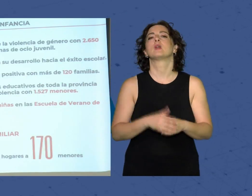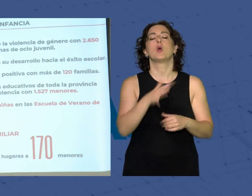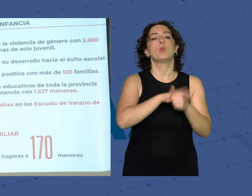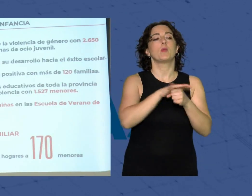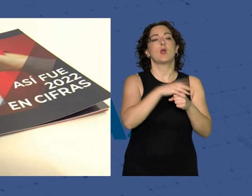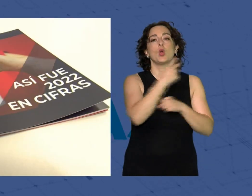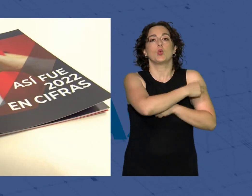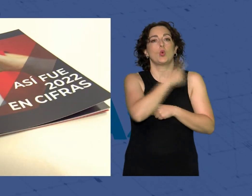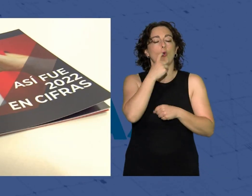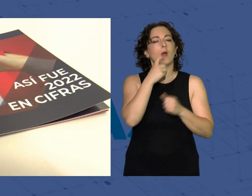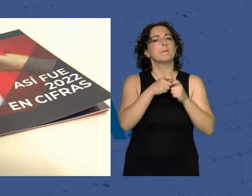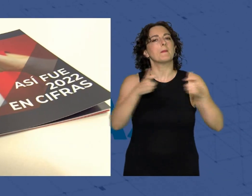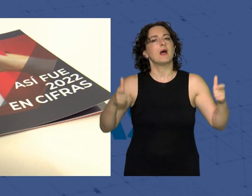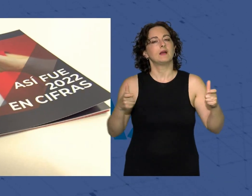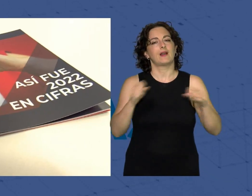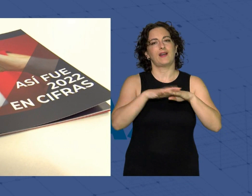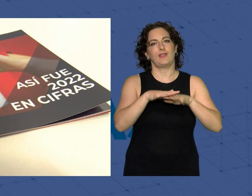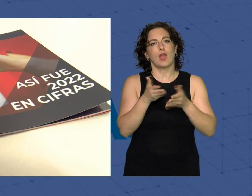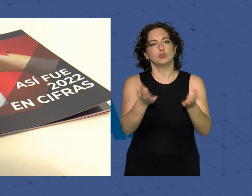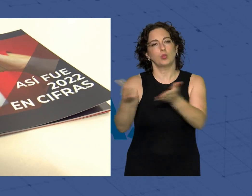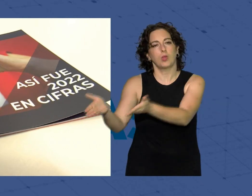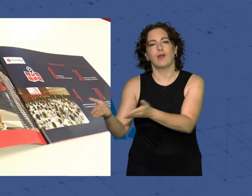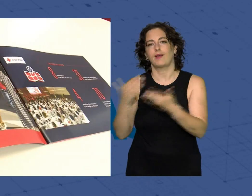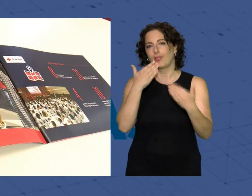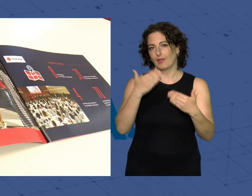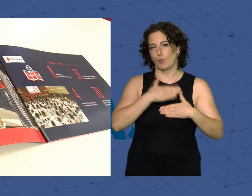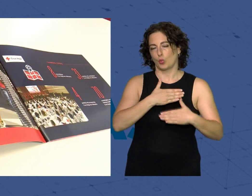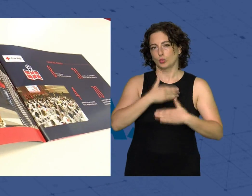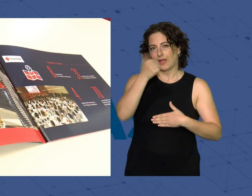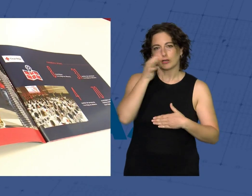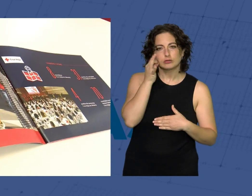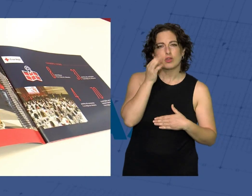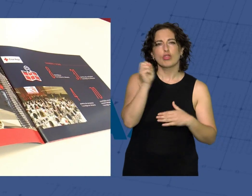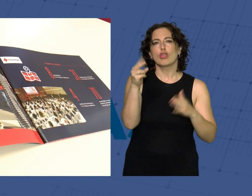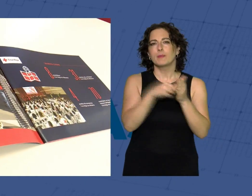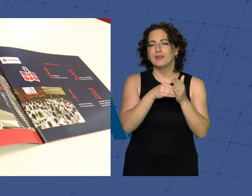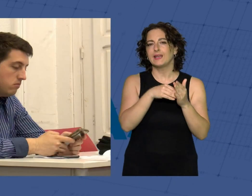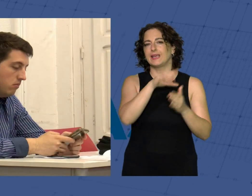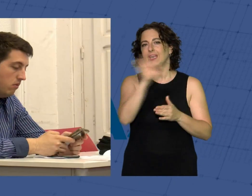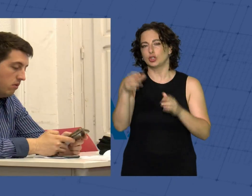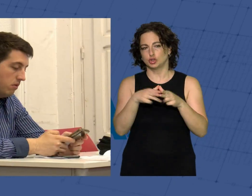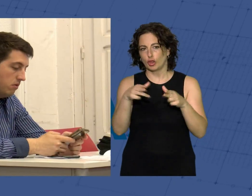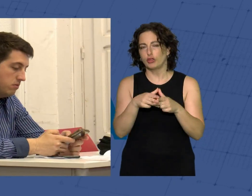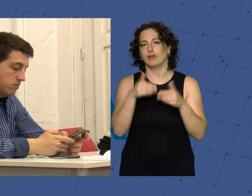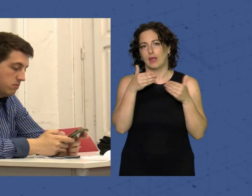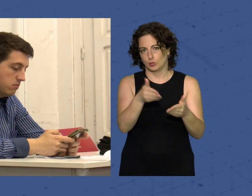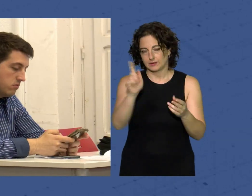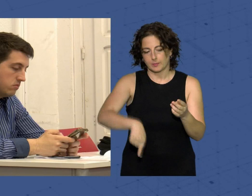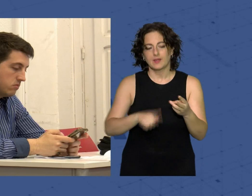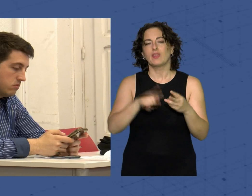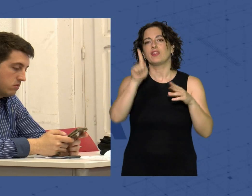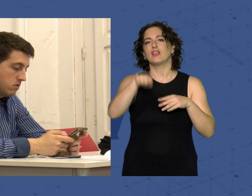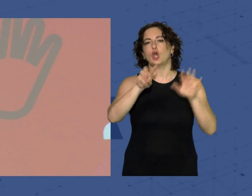Roja sigue incrementando su red de ayuda a través de sus voluntarios, sus más de 12.500 socios y 189